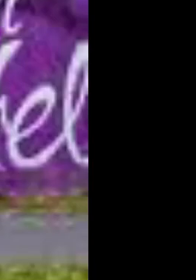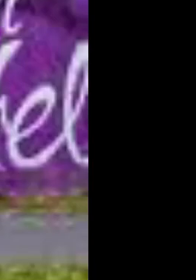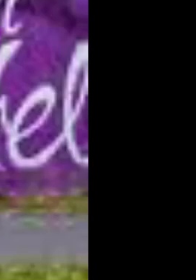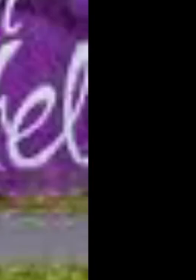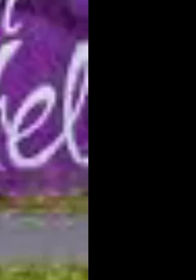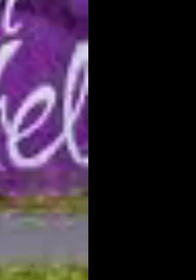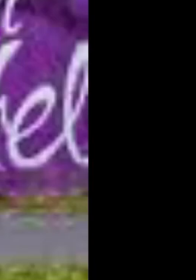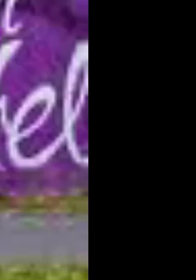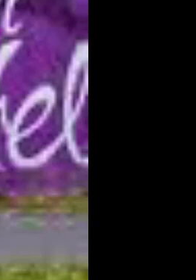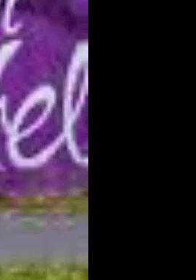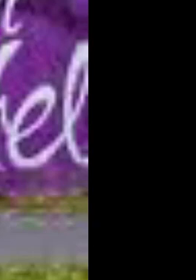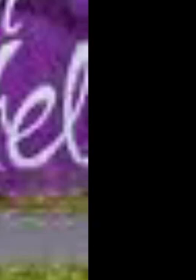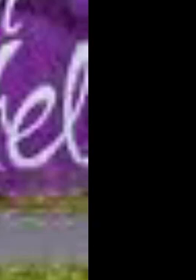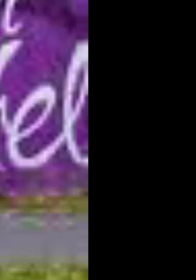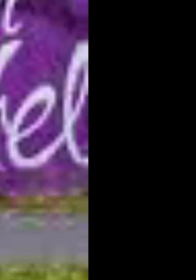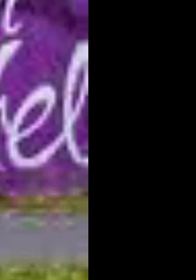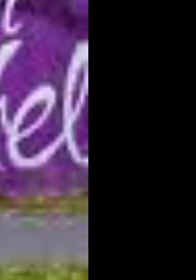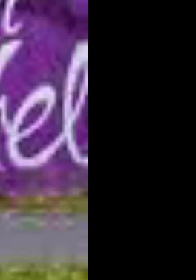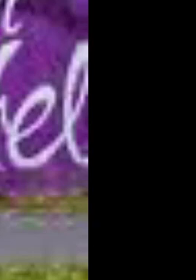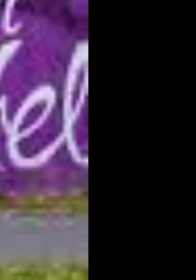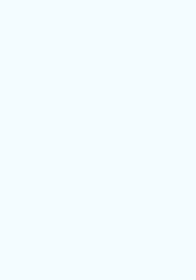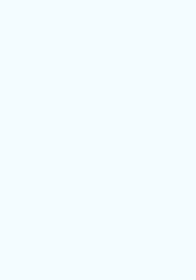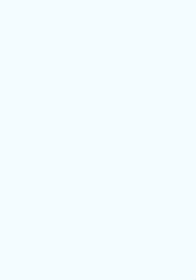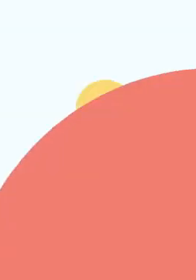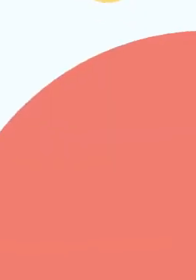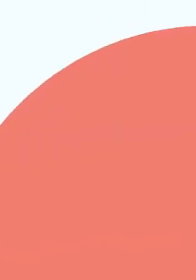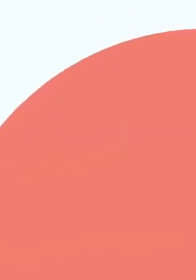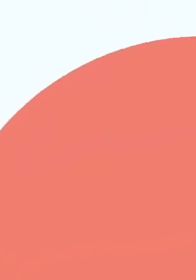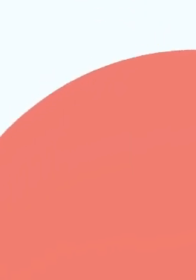pero que sobre todo te representan.